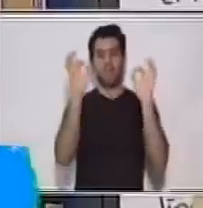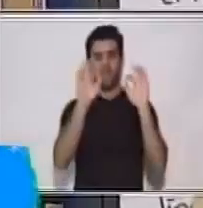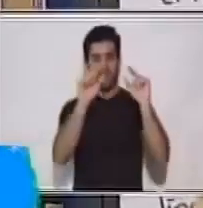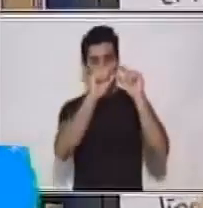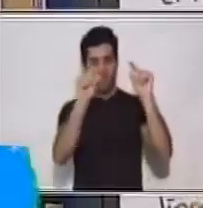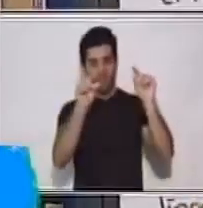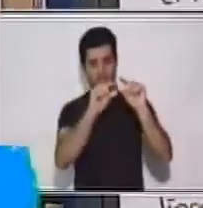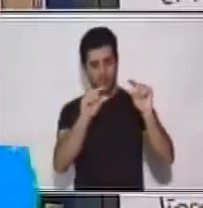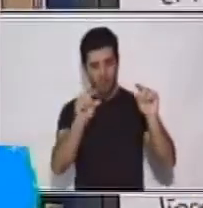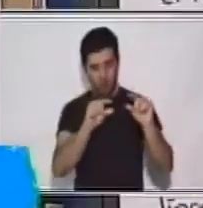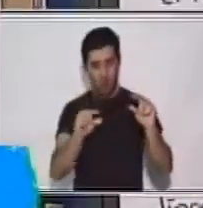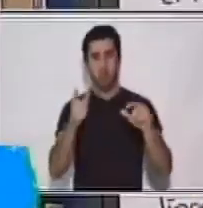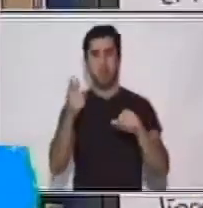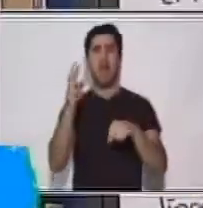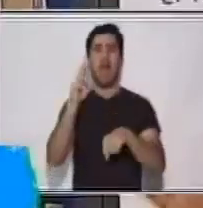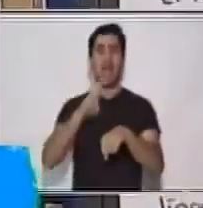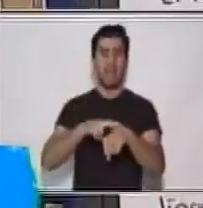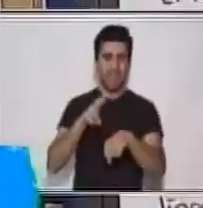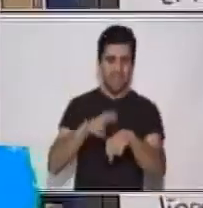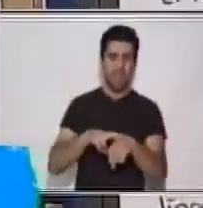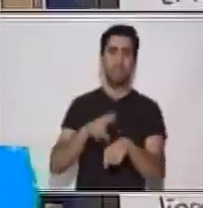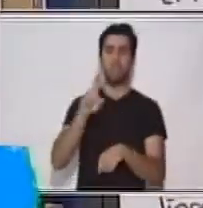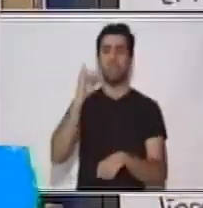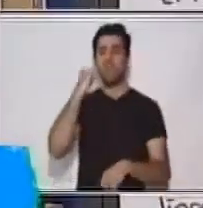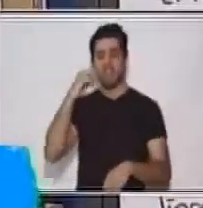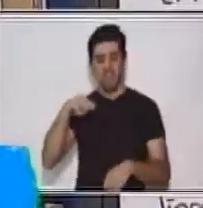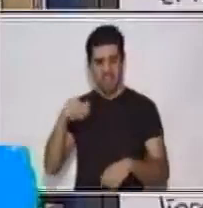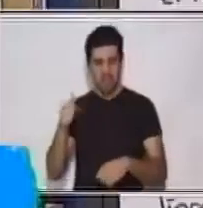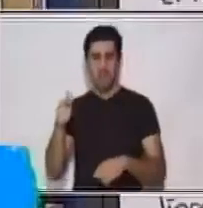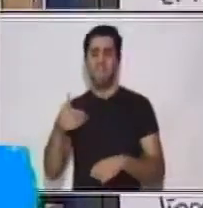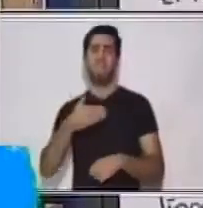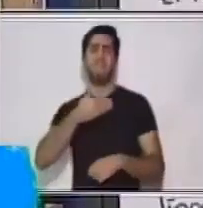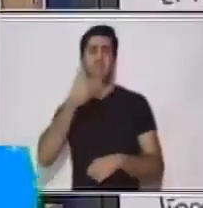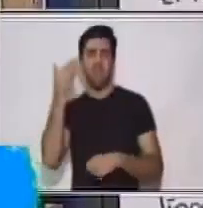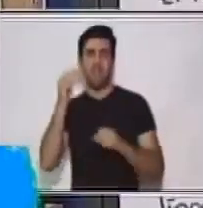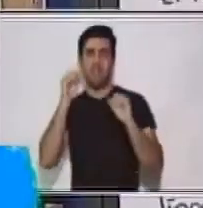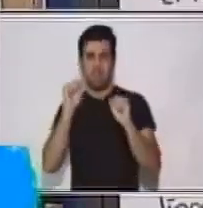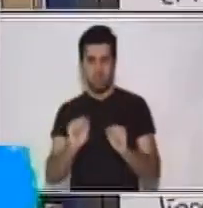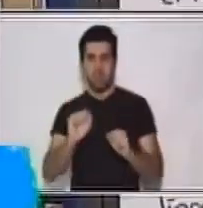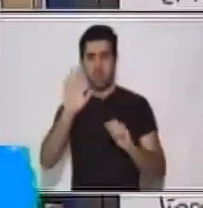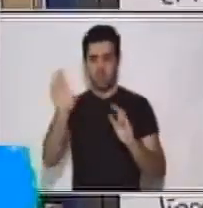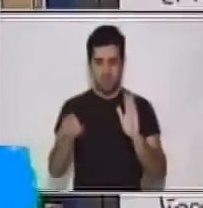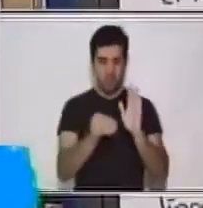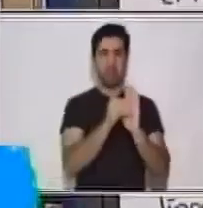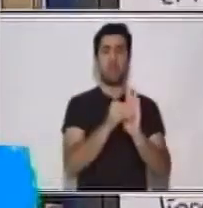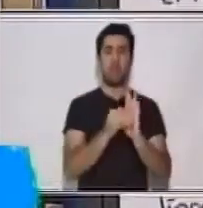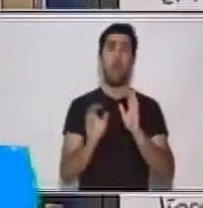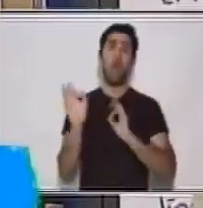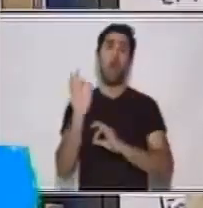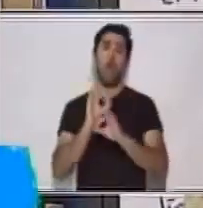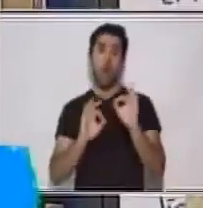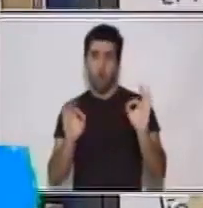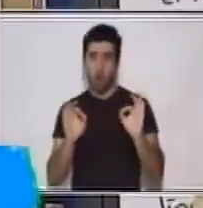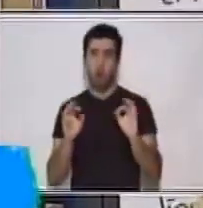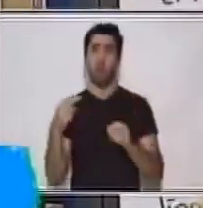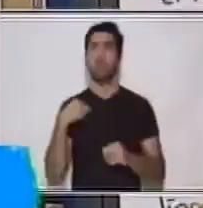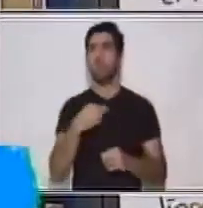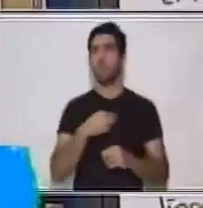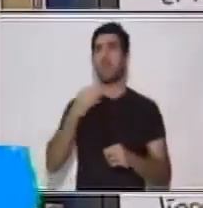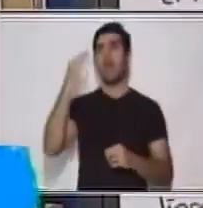un ritmo, van a tener rima, entonces van a ser fáciles de ubicarlos dentro de un texto, o vamos a saber